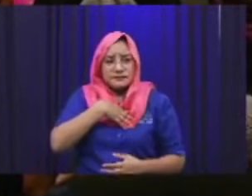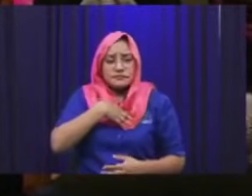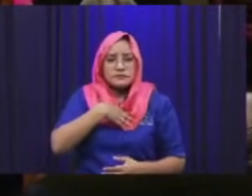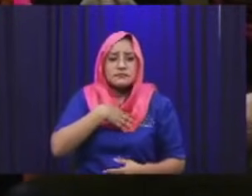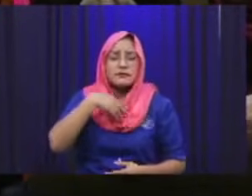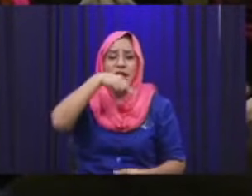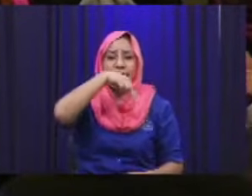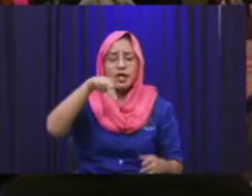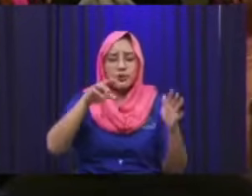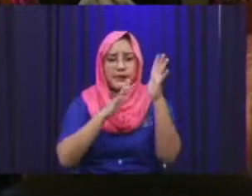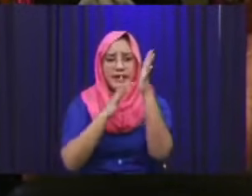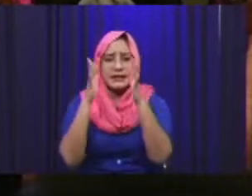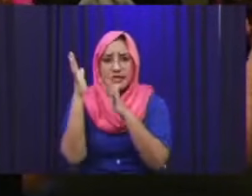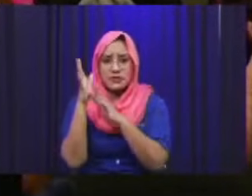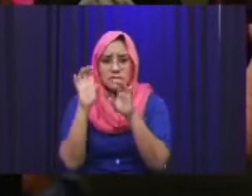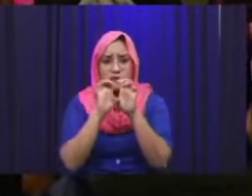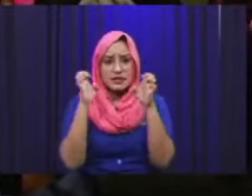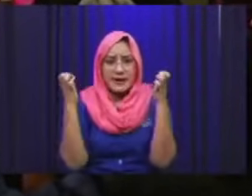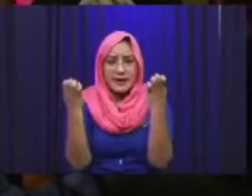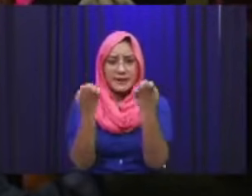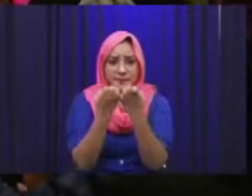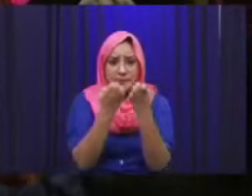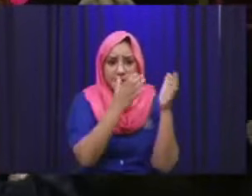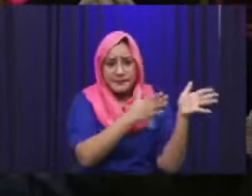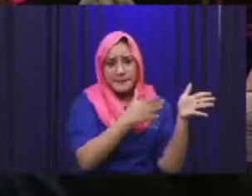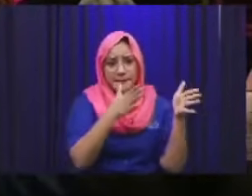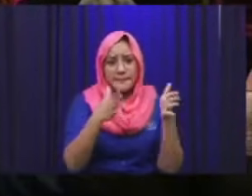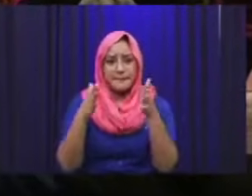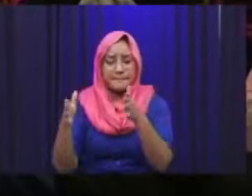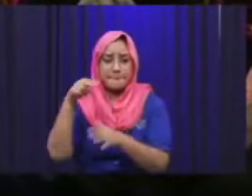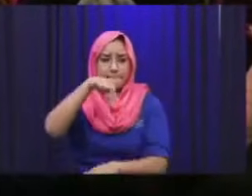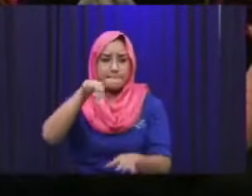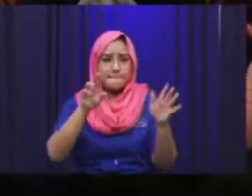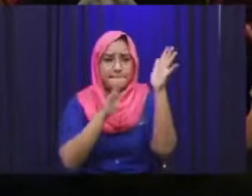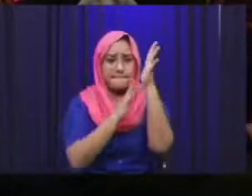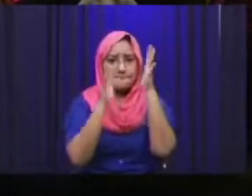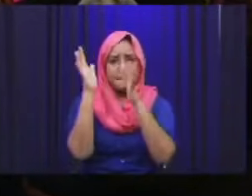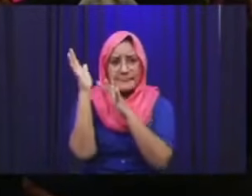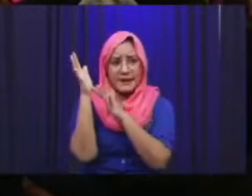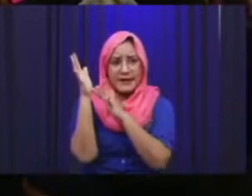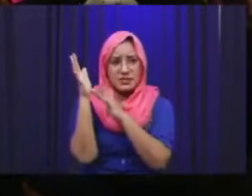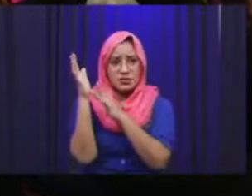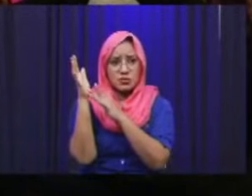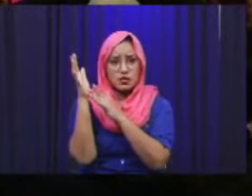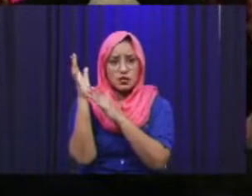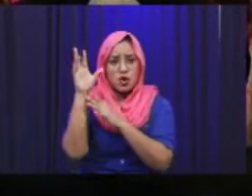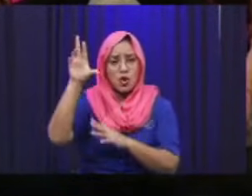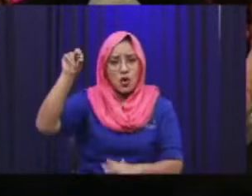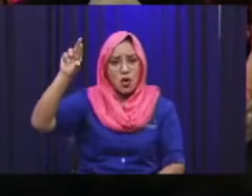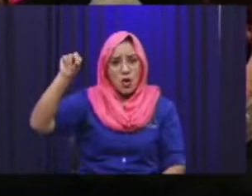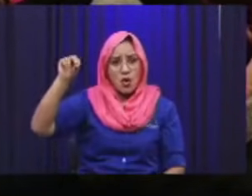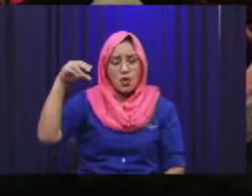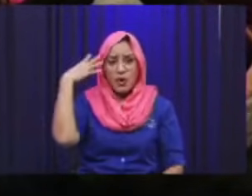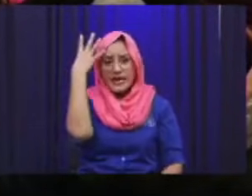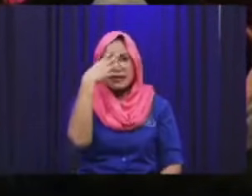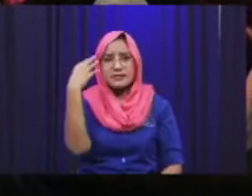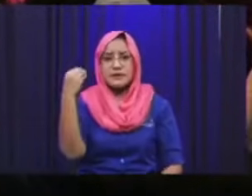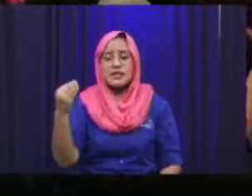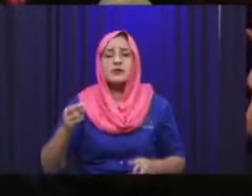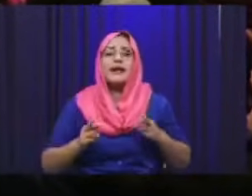jesús yo los estoy equipando en el nombre jesús con esta clase de oro espiritual